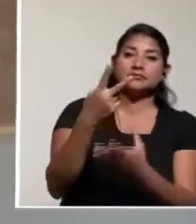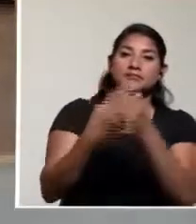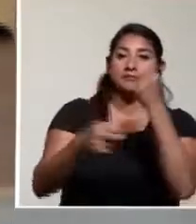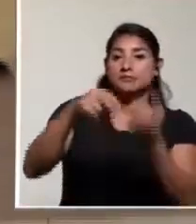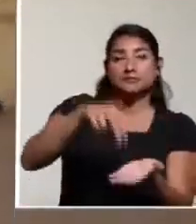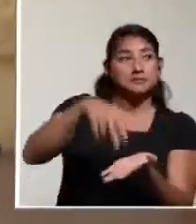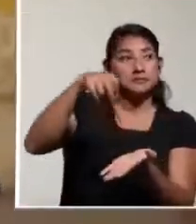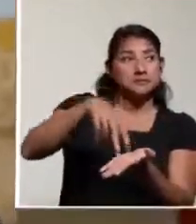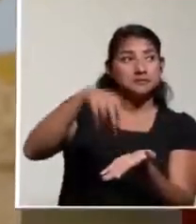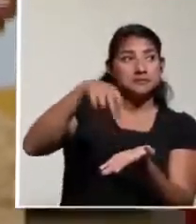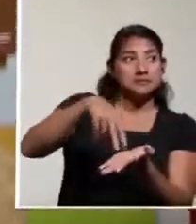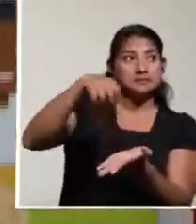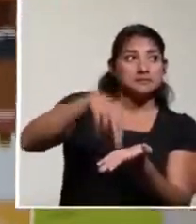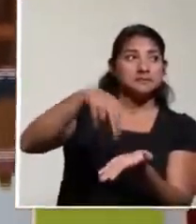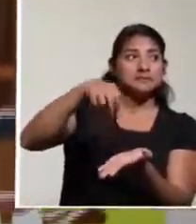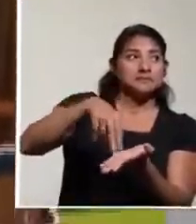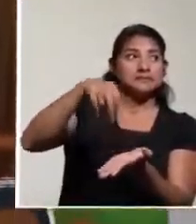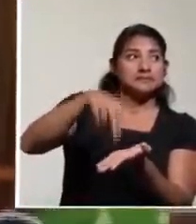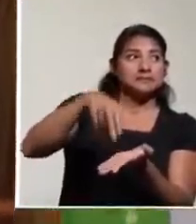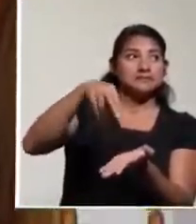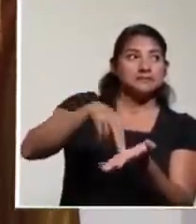Juntos.